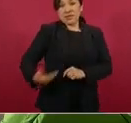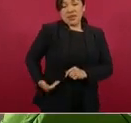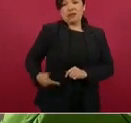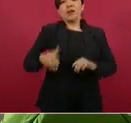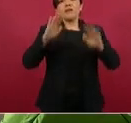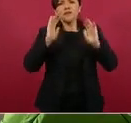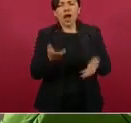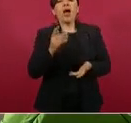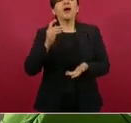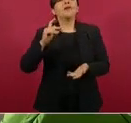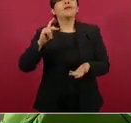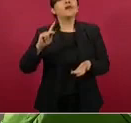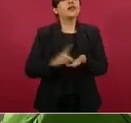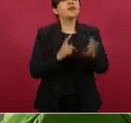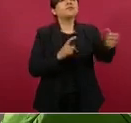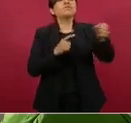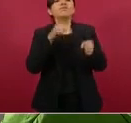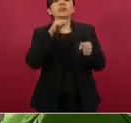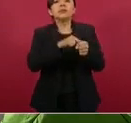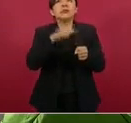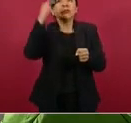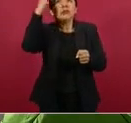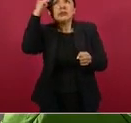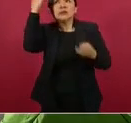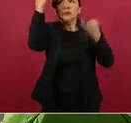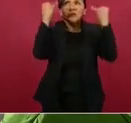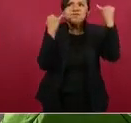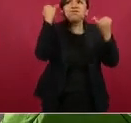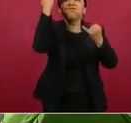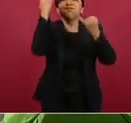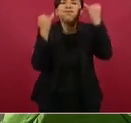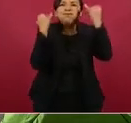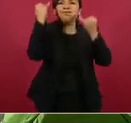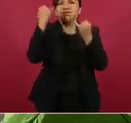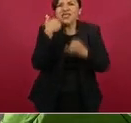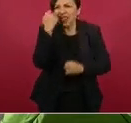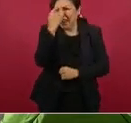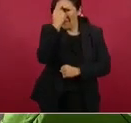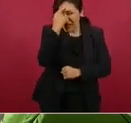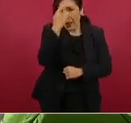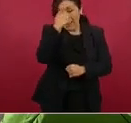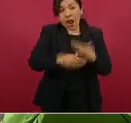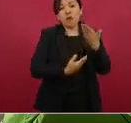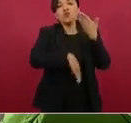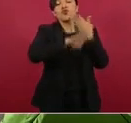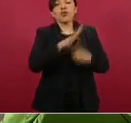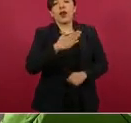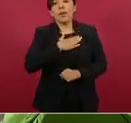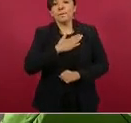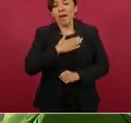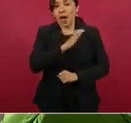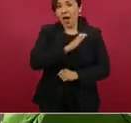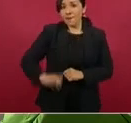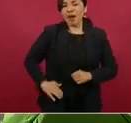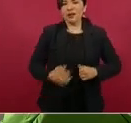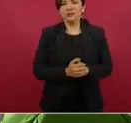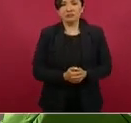le volvió una obsesión hacer campaña en mi contra. Eso es lo que